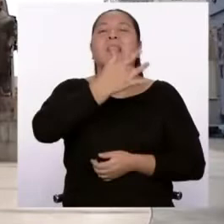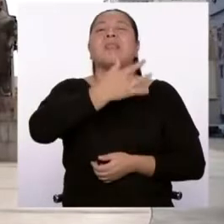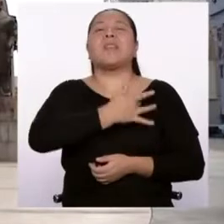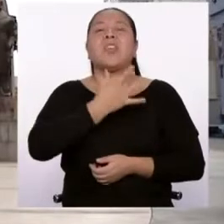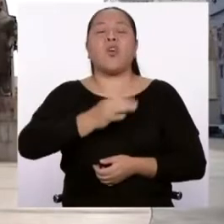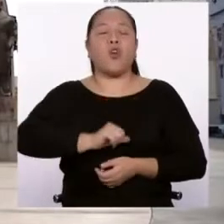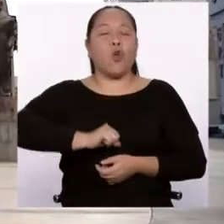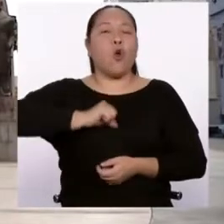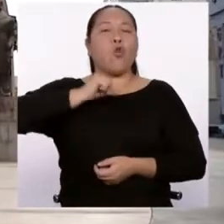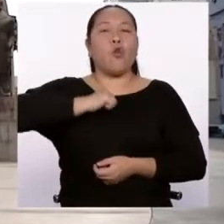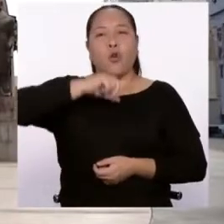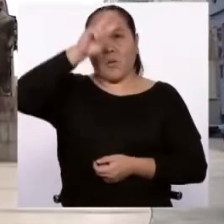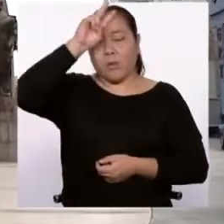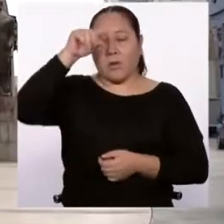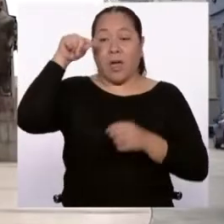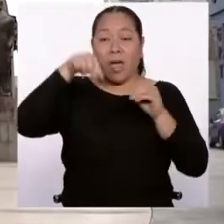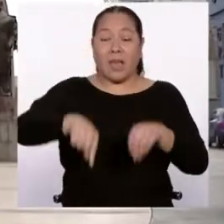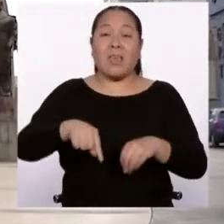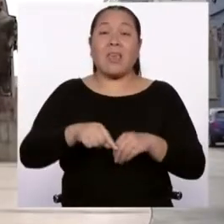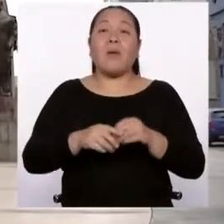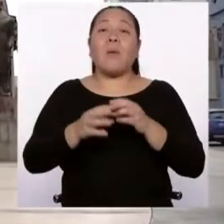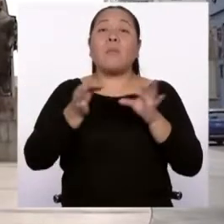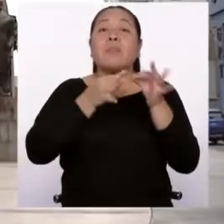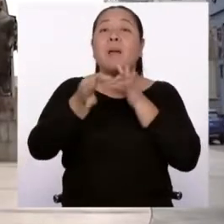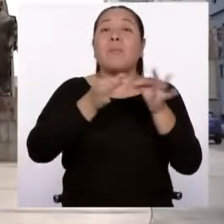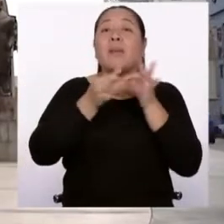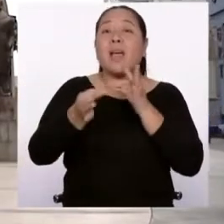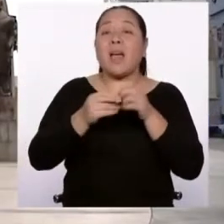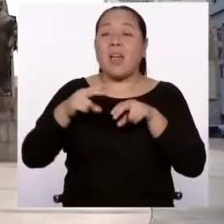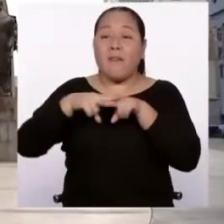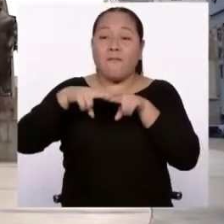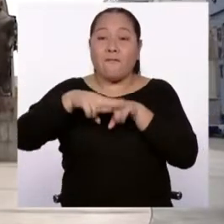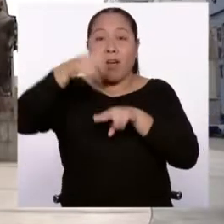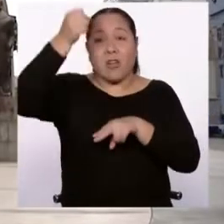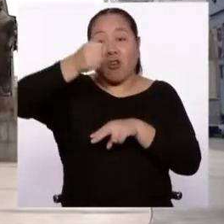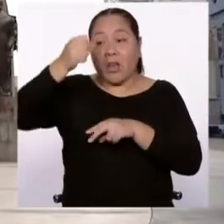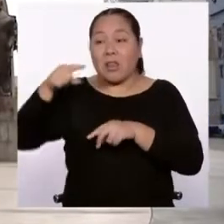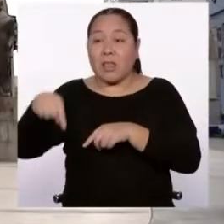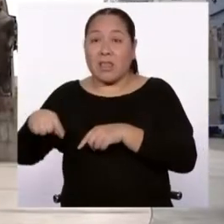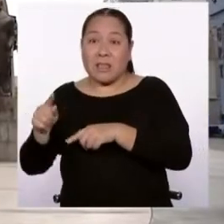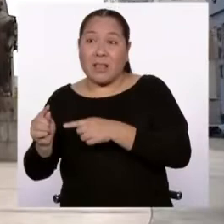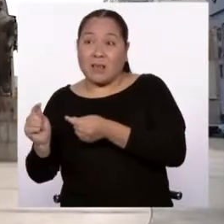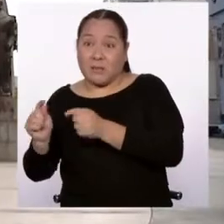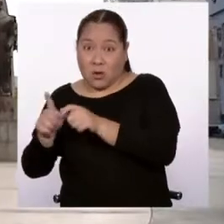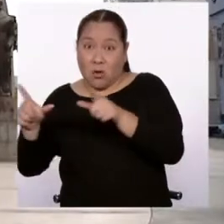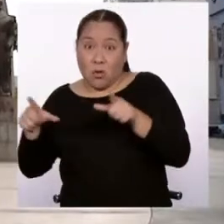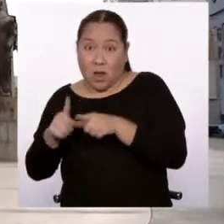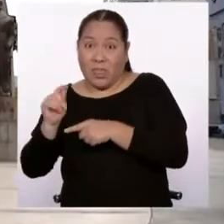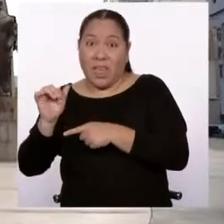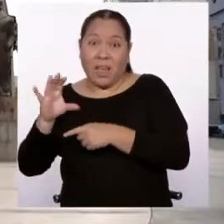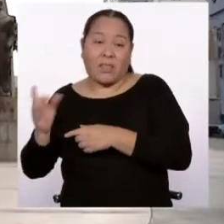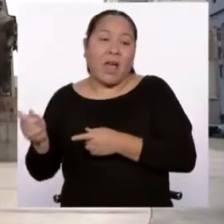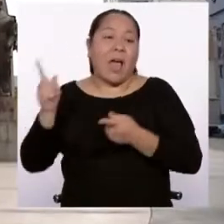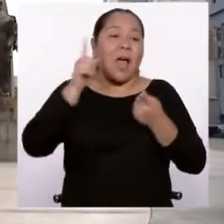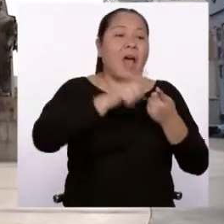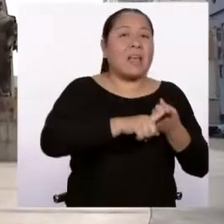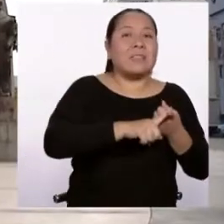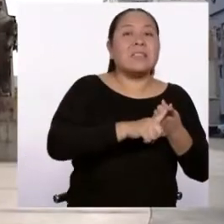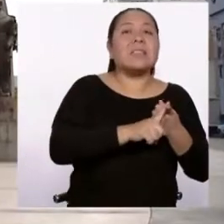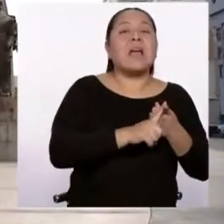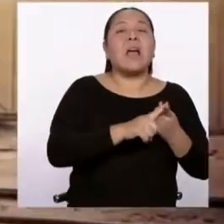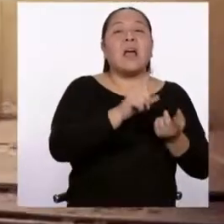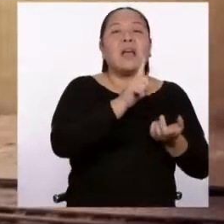hablar del ferrocarril Tacna-Arica, que también es heroico y, por supuesto, un monumento